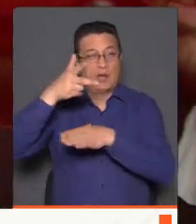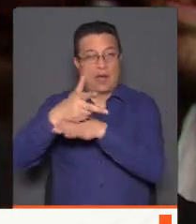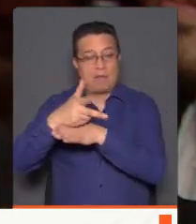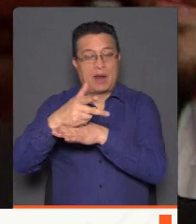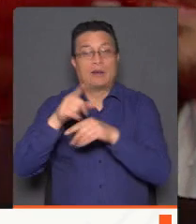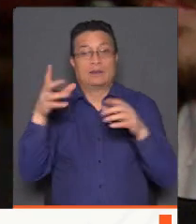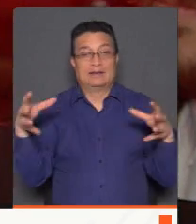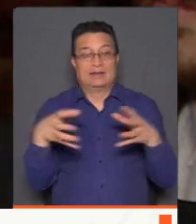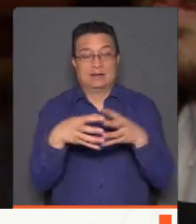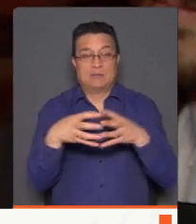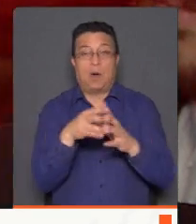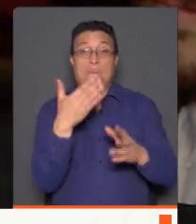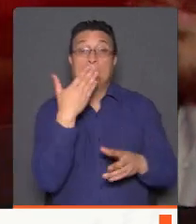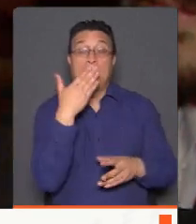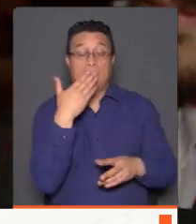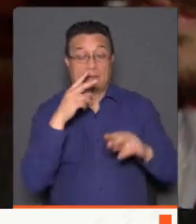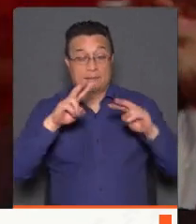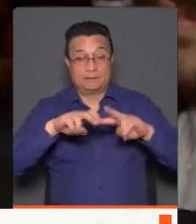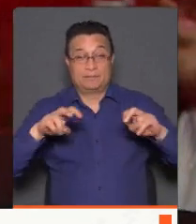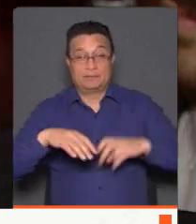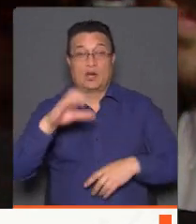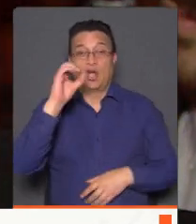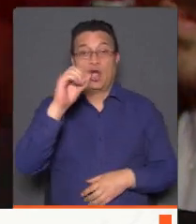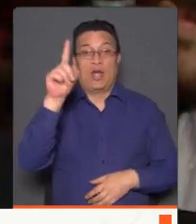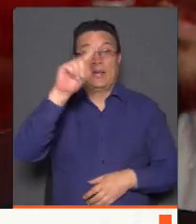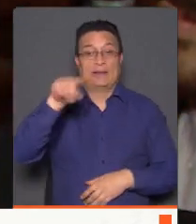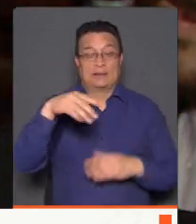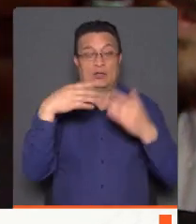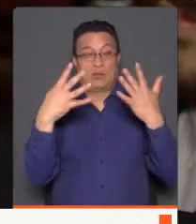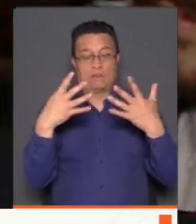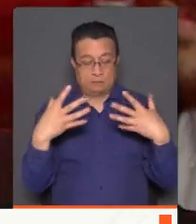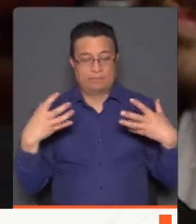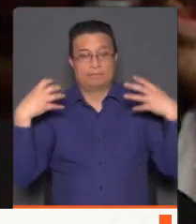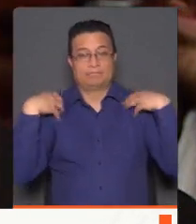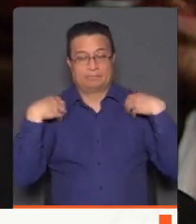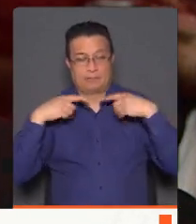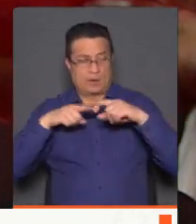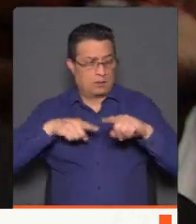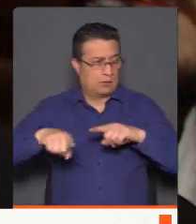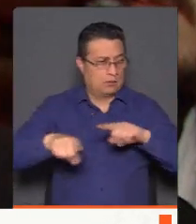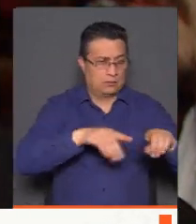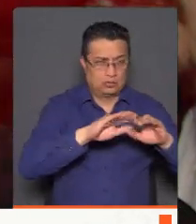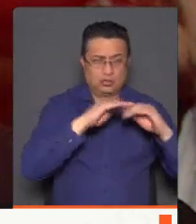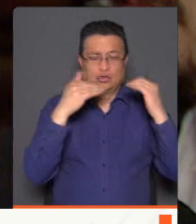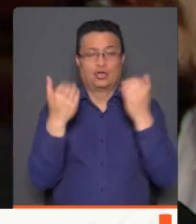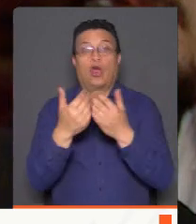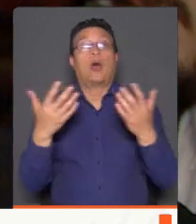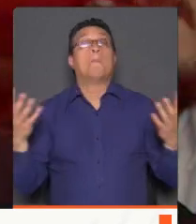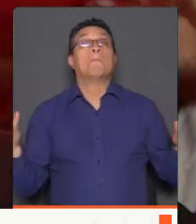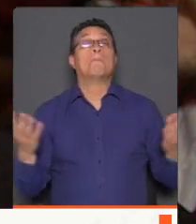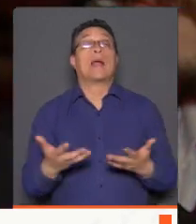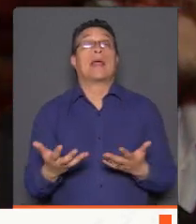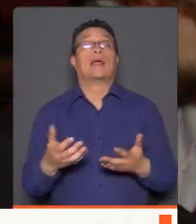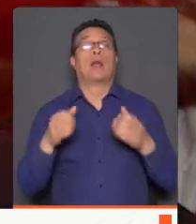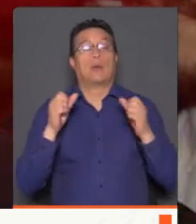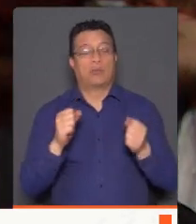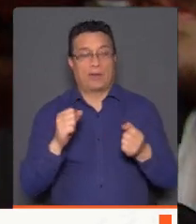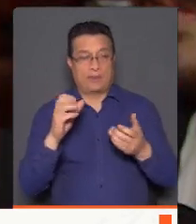especializado investigativo de OS9 es el encargado de efectuar las pericias de rigor con el propósito de poder